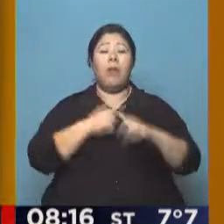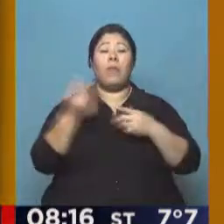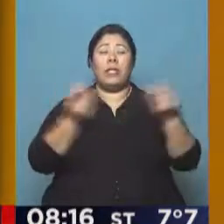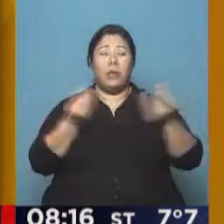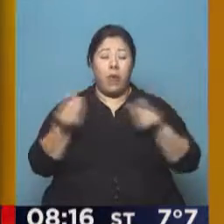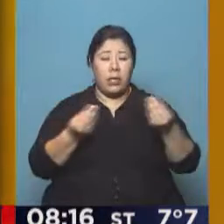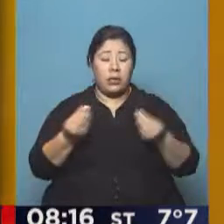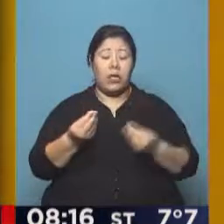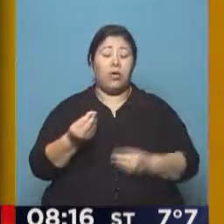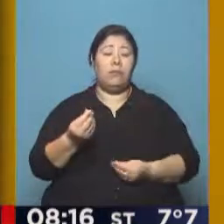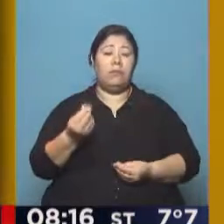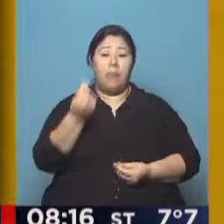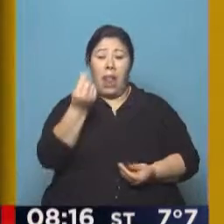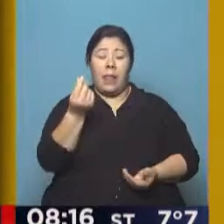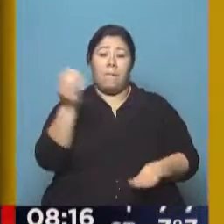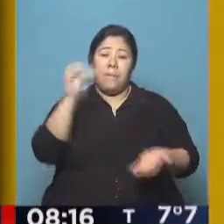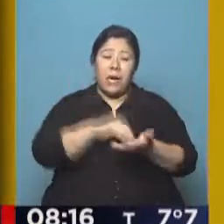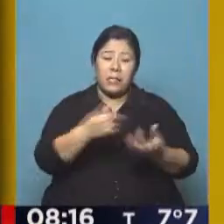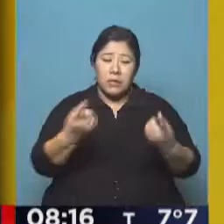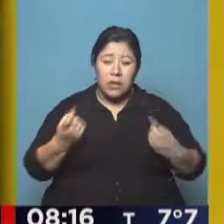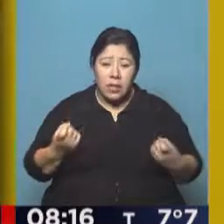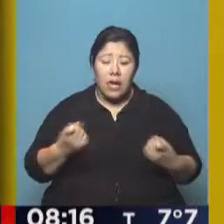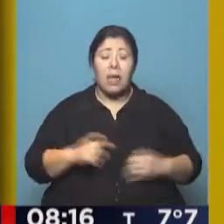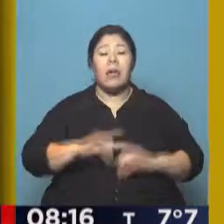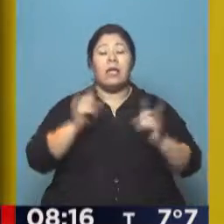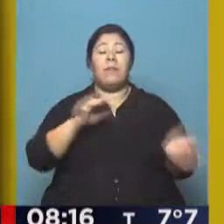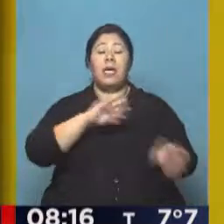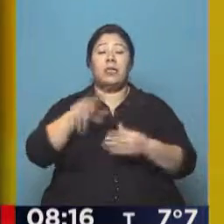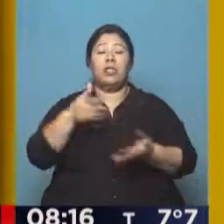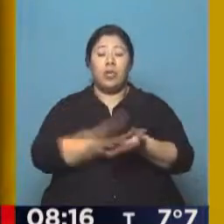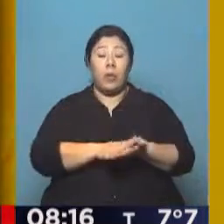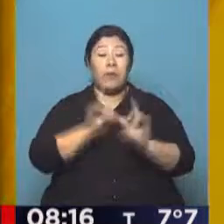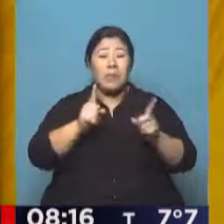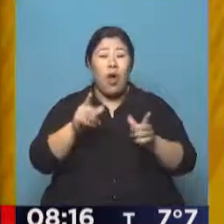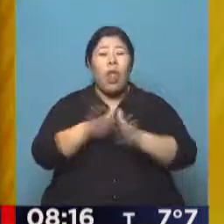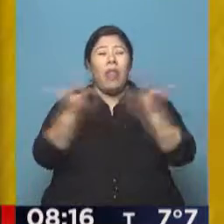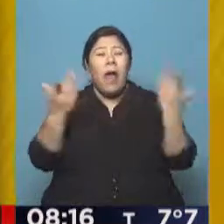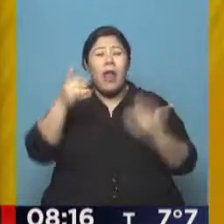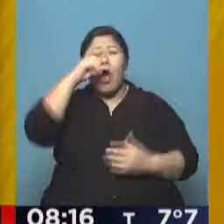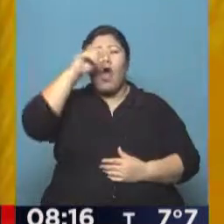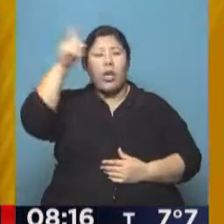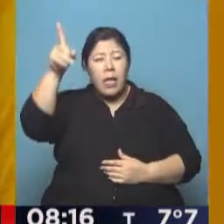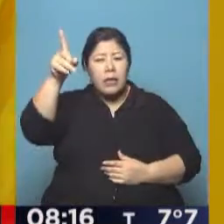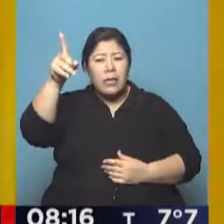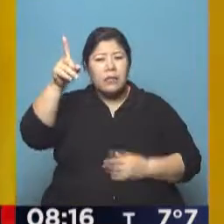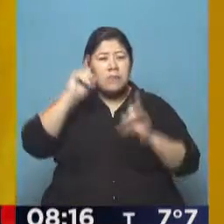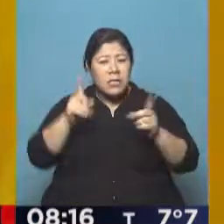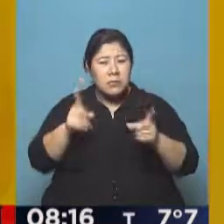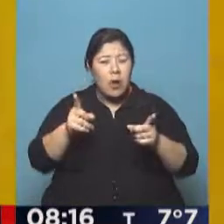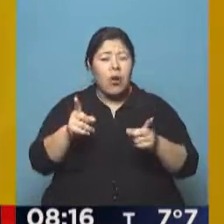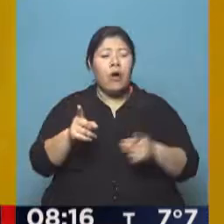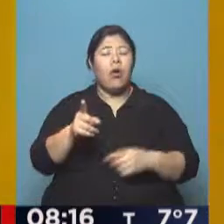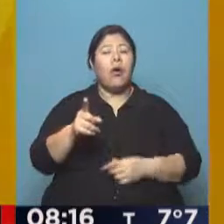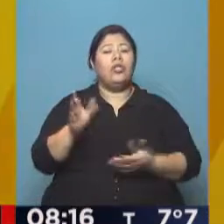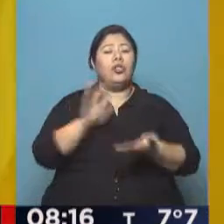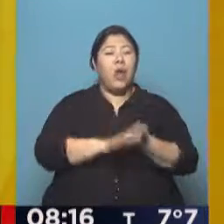último, de el espacio para productores regionales en las góndolas. Lo veíamos también en la tapa del diario anterior de Corrientes,